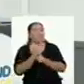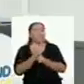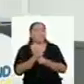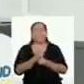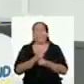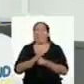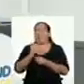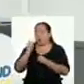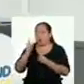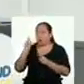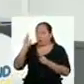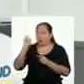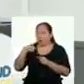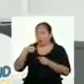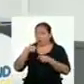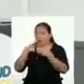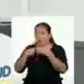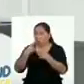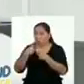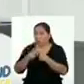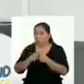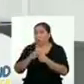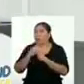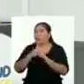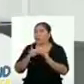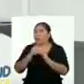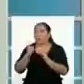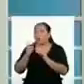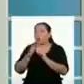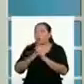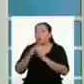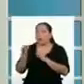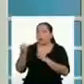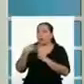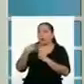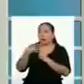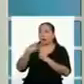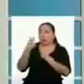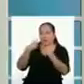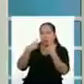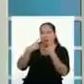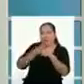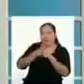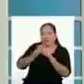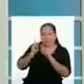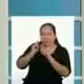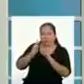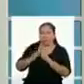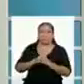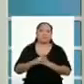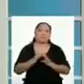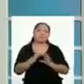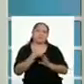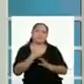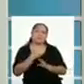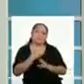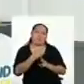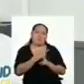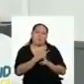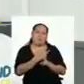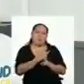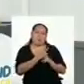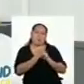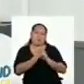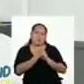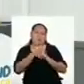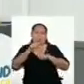Ya, profe. Le cuento, pero no me vaya a juzgar, ¿ah? Lo que pasa es que me presté una bici de mi